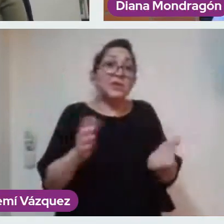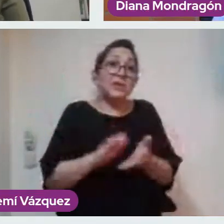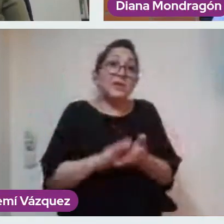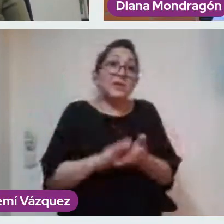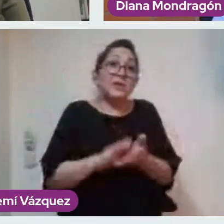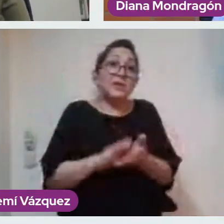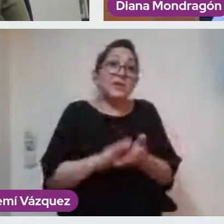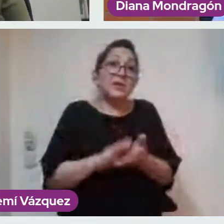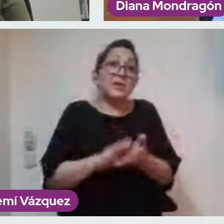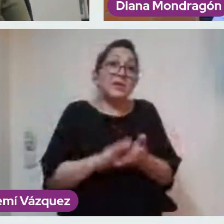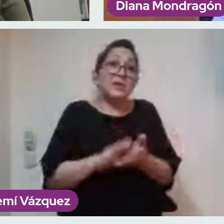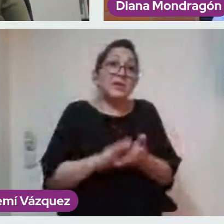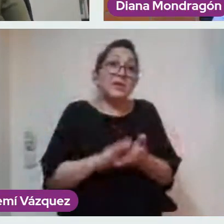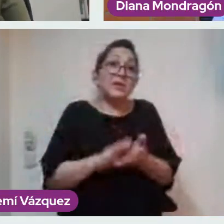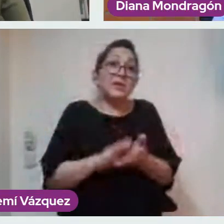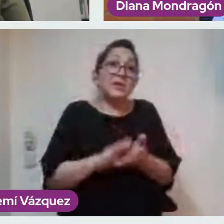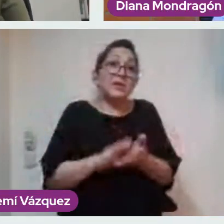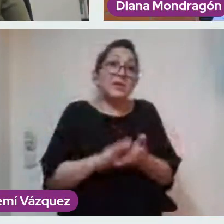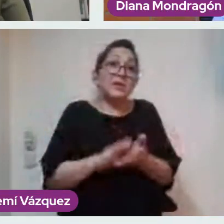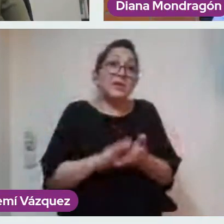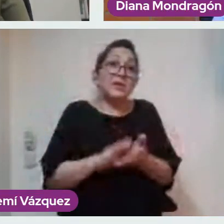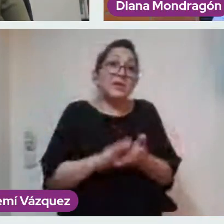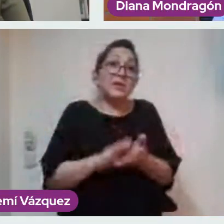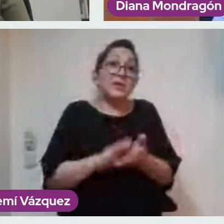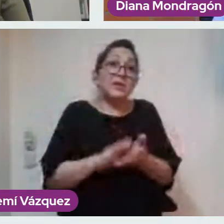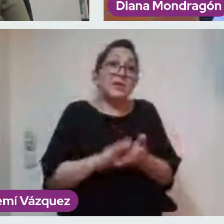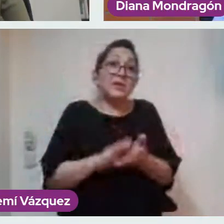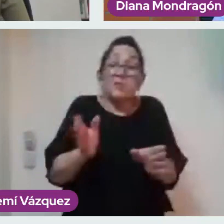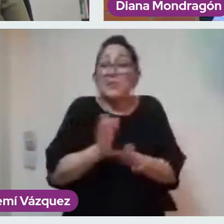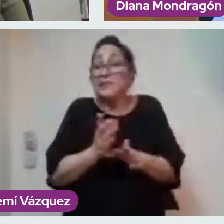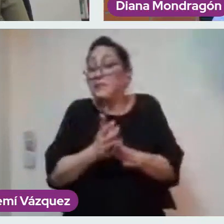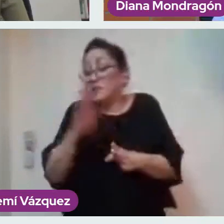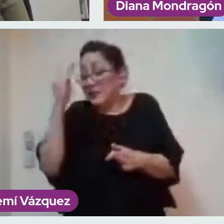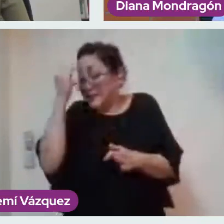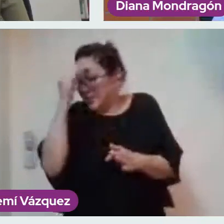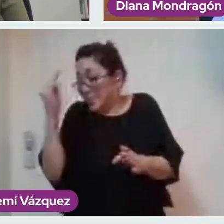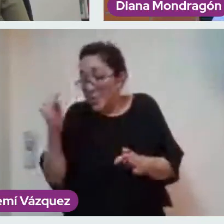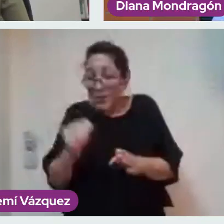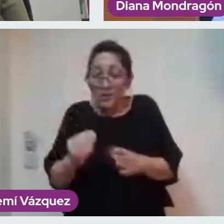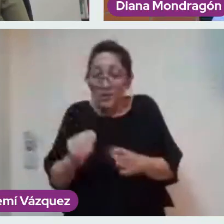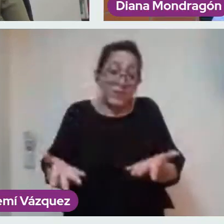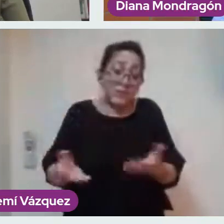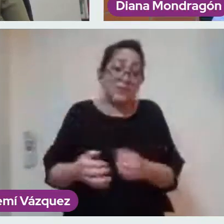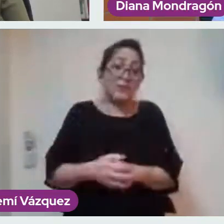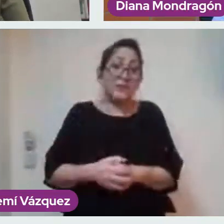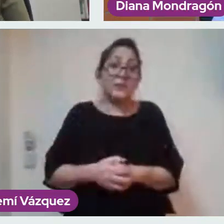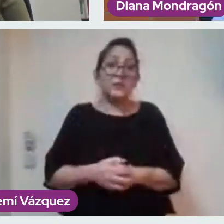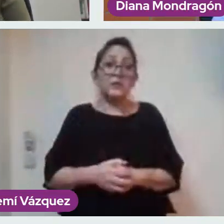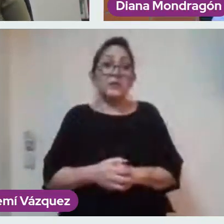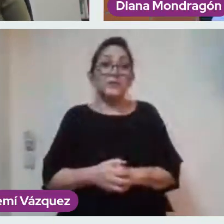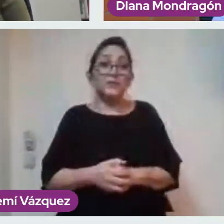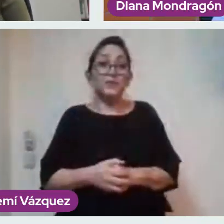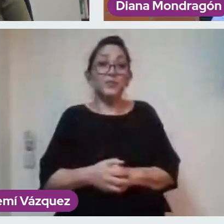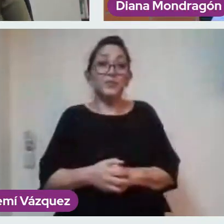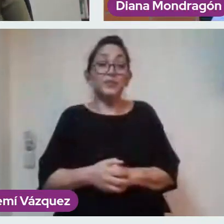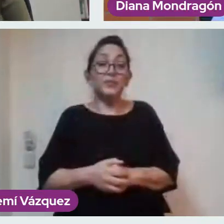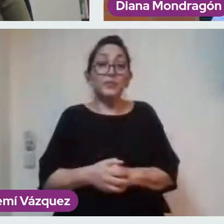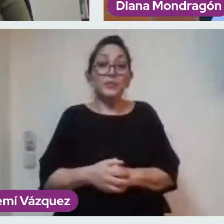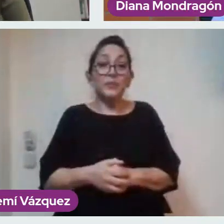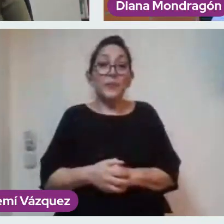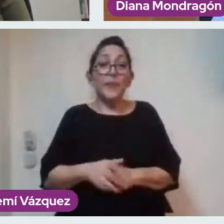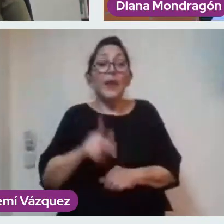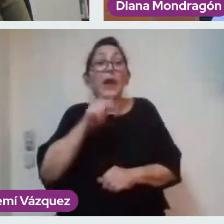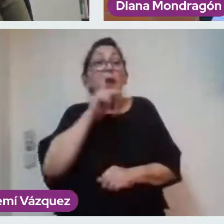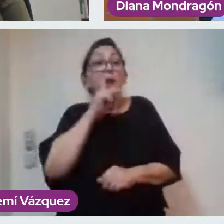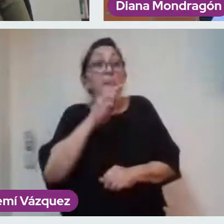cosas pues muy malas, ¿no? Entonces, pues bueno, pues estos espacios, involucrar a los papás en las tomas